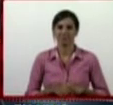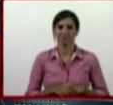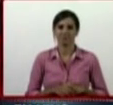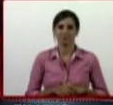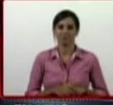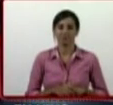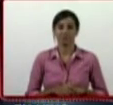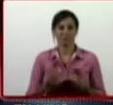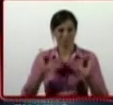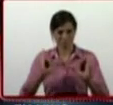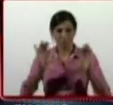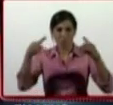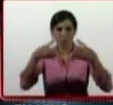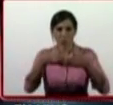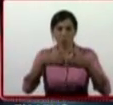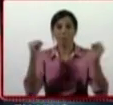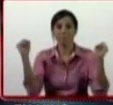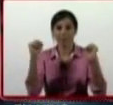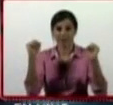grupo merideño,